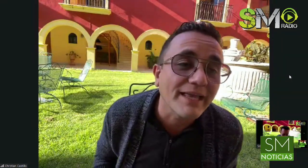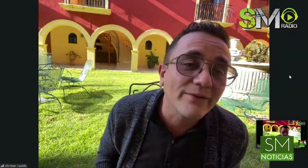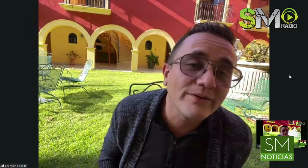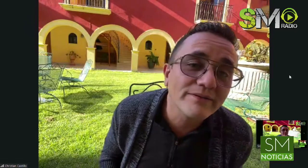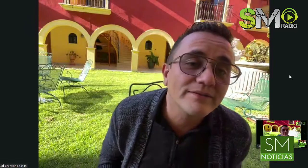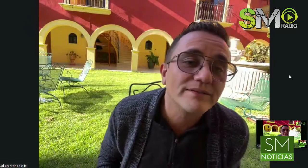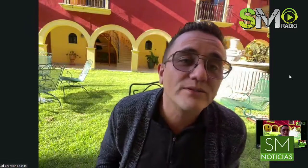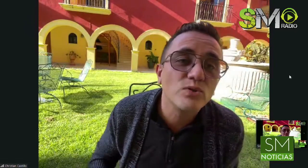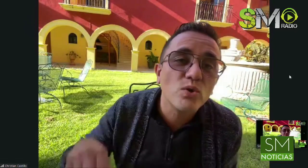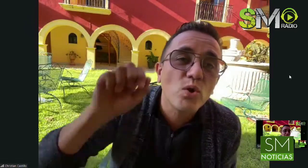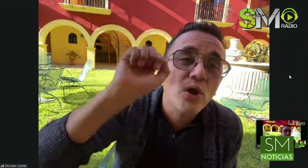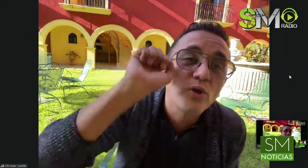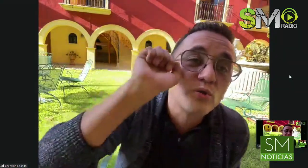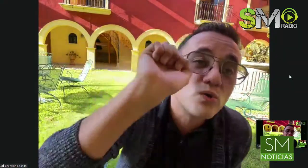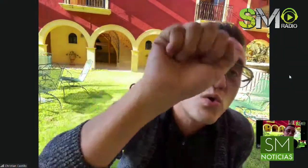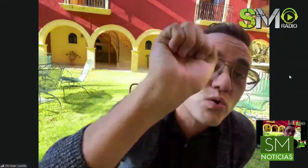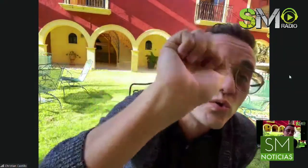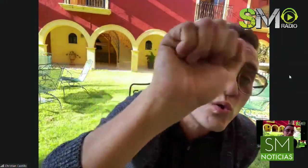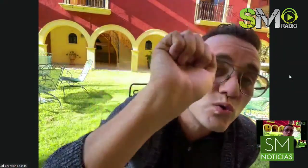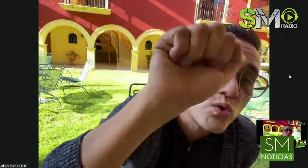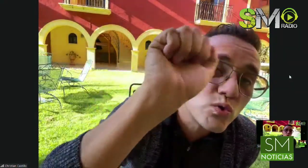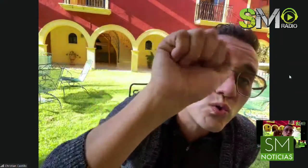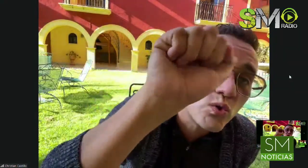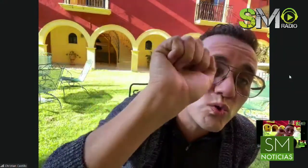Leti Mercado.